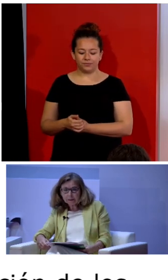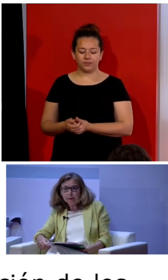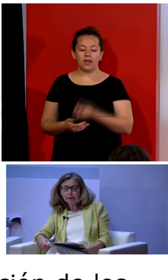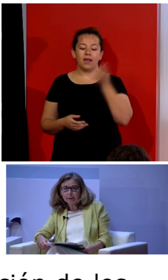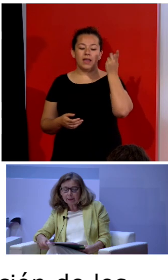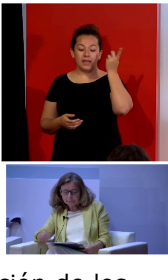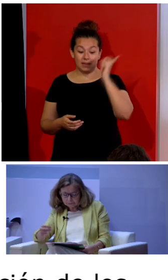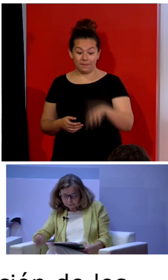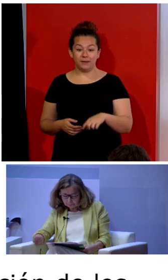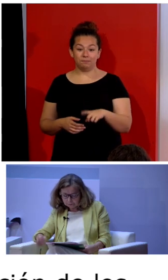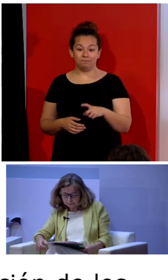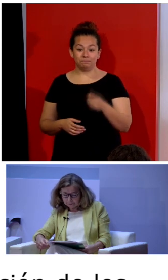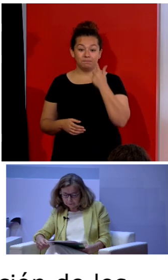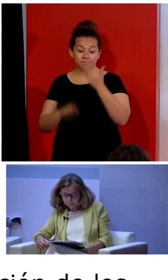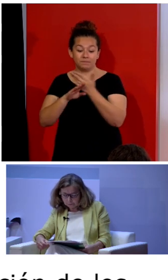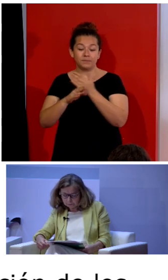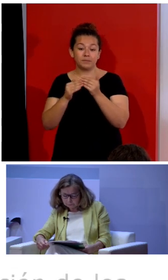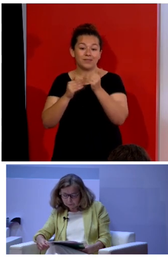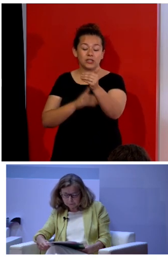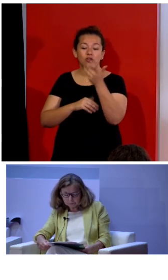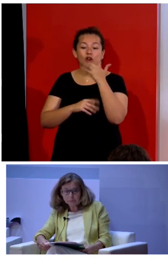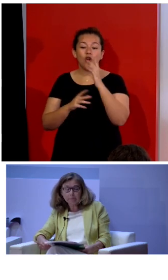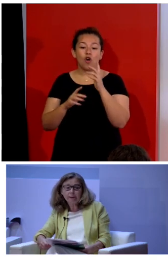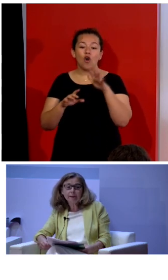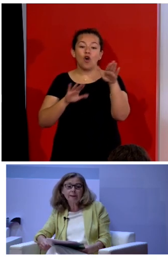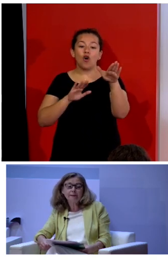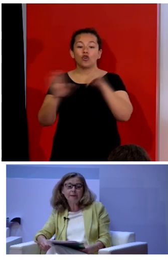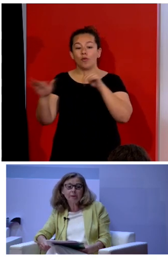También la previsión de que las convocatorias puedan